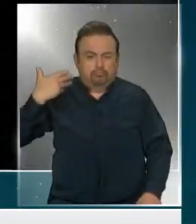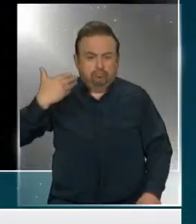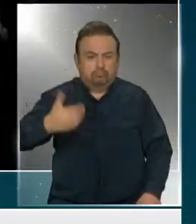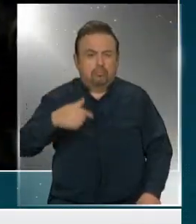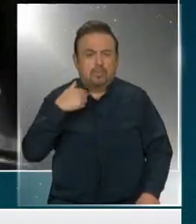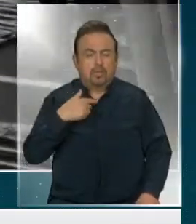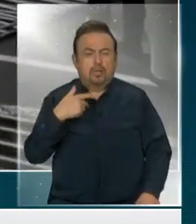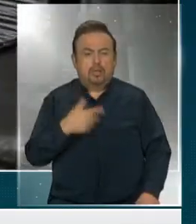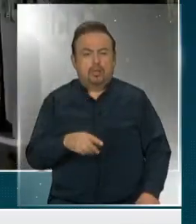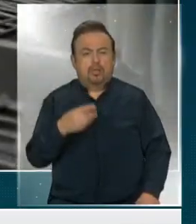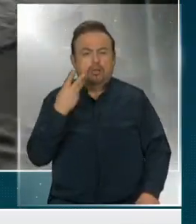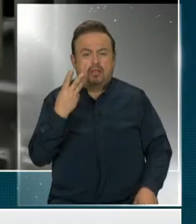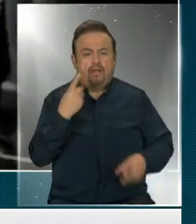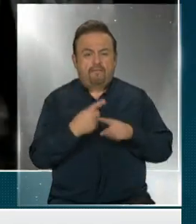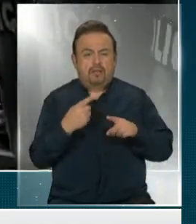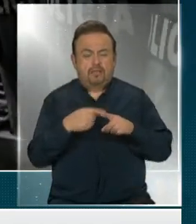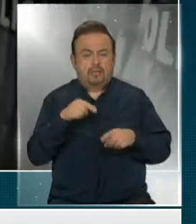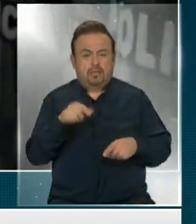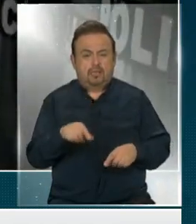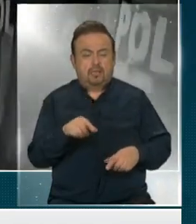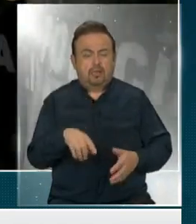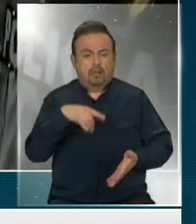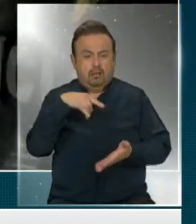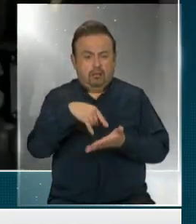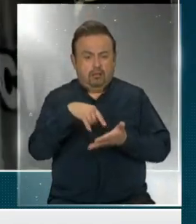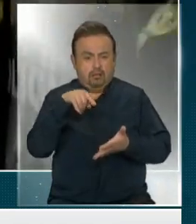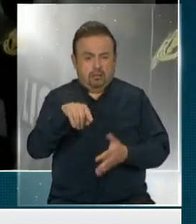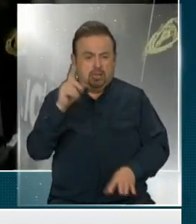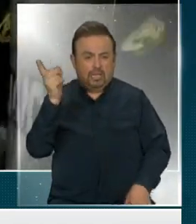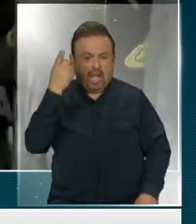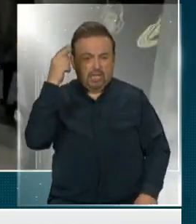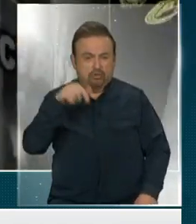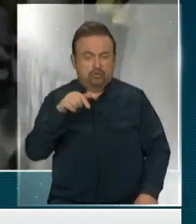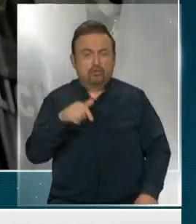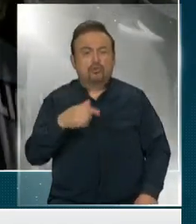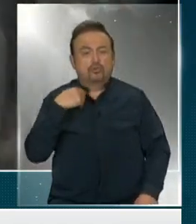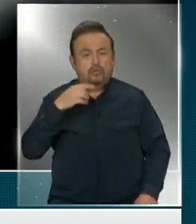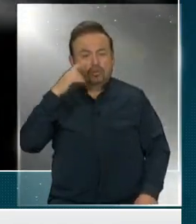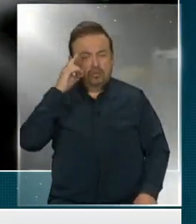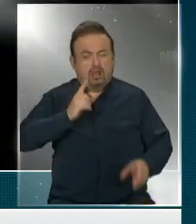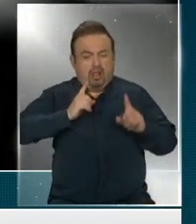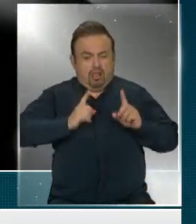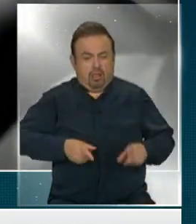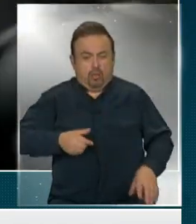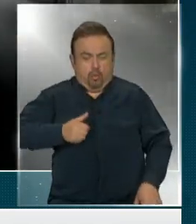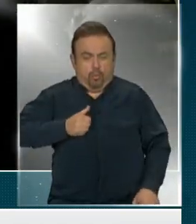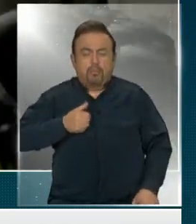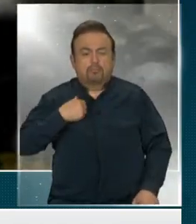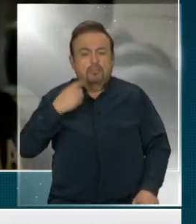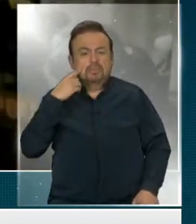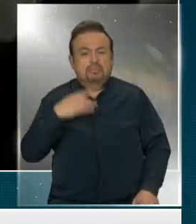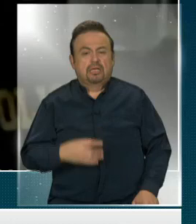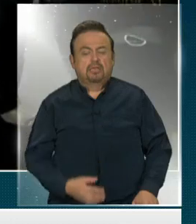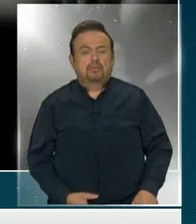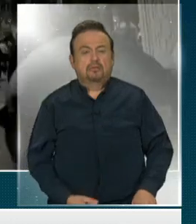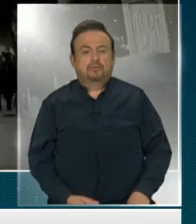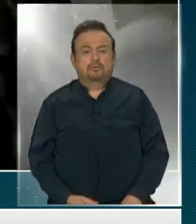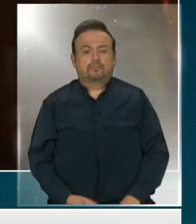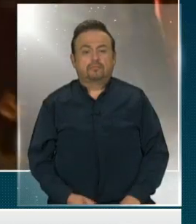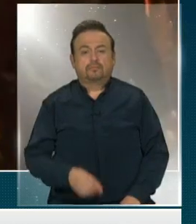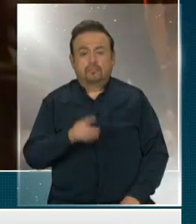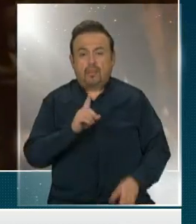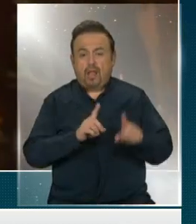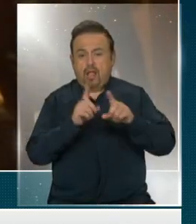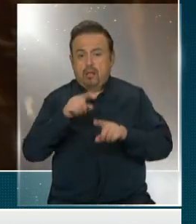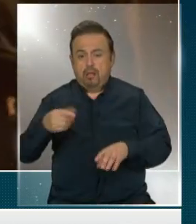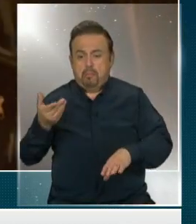la oportunidad de estar 3 veces en el Parlamento Nacional y sé los deberes que tengo que cumplir. Sé que